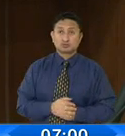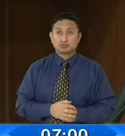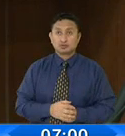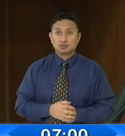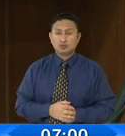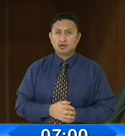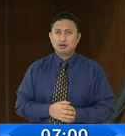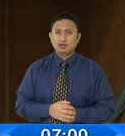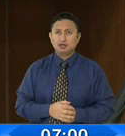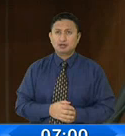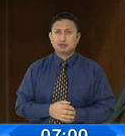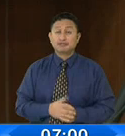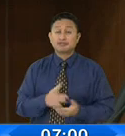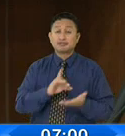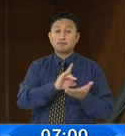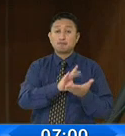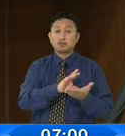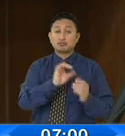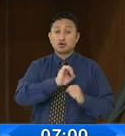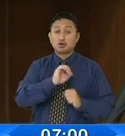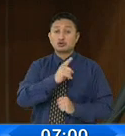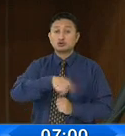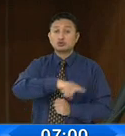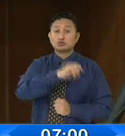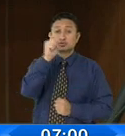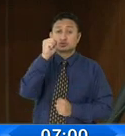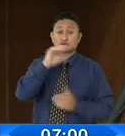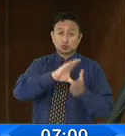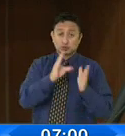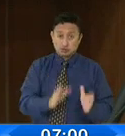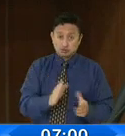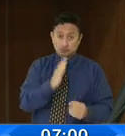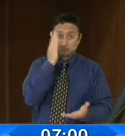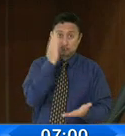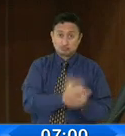destitución y o suspensión de derechos de participación política,